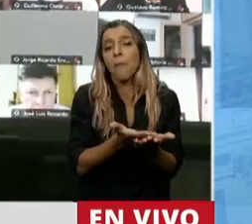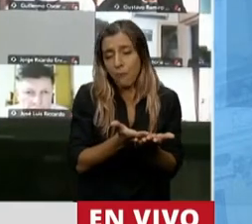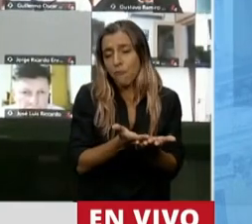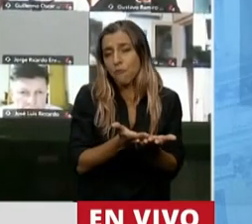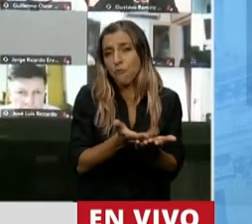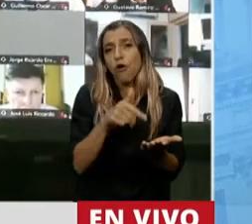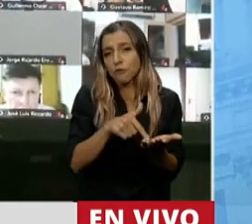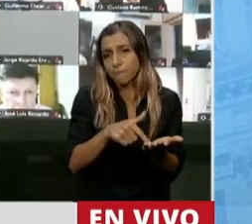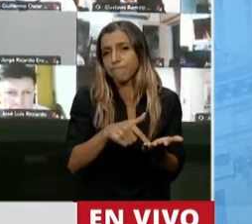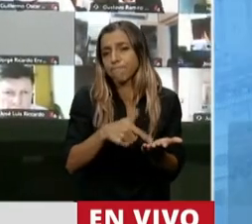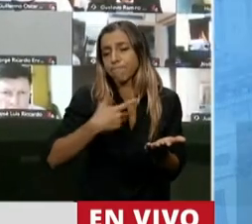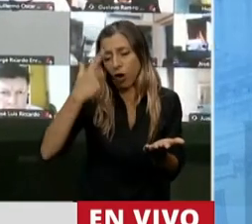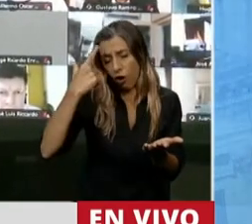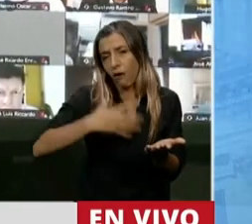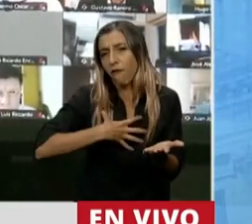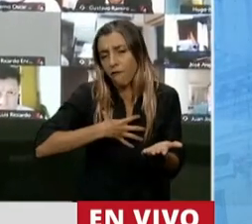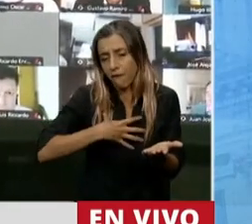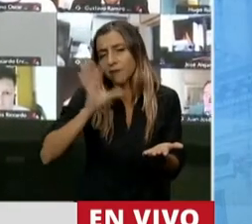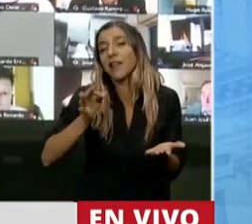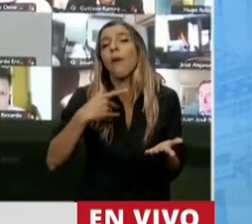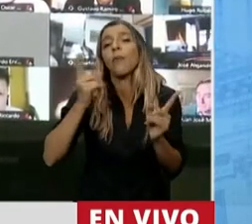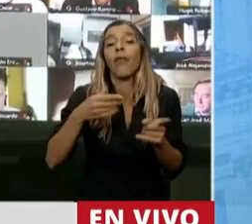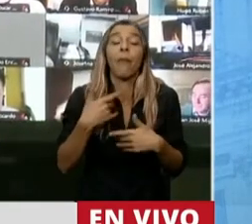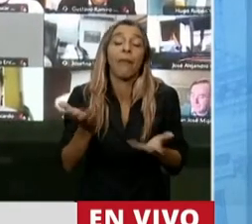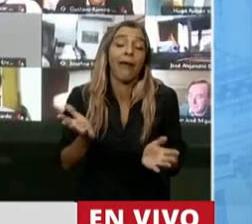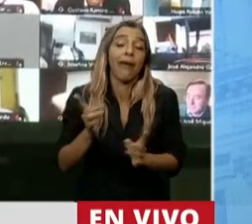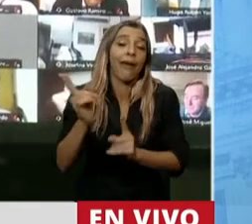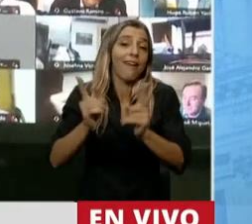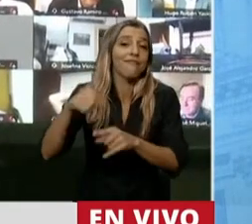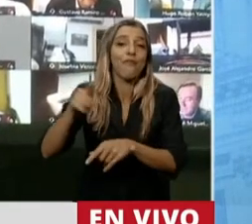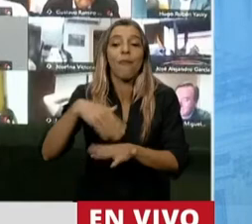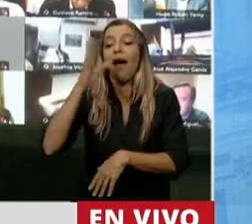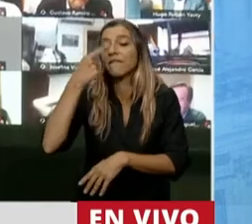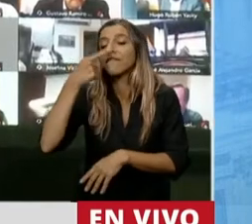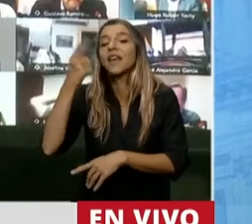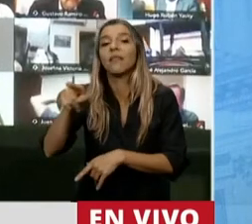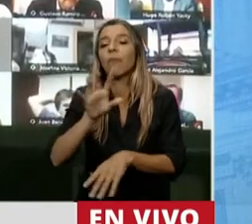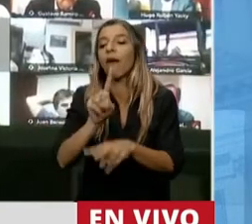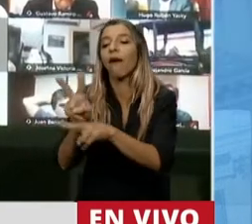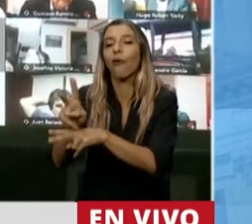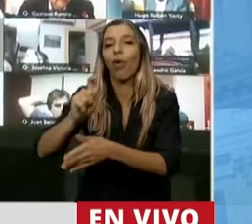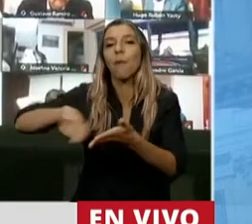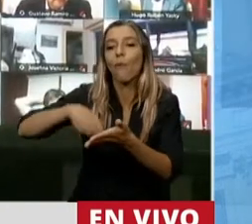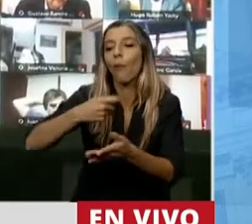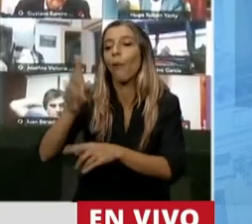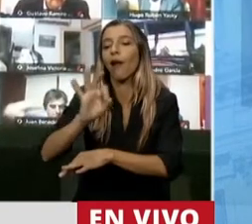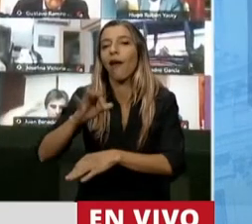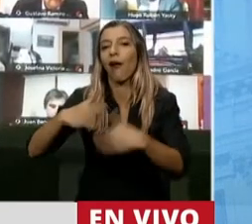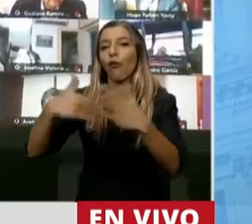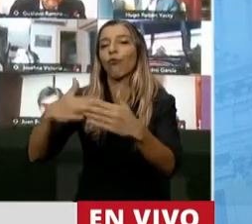o a los agronegocios, ¿no?, de explotación agropecuaria, todos los